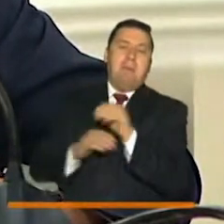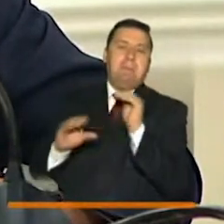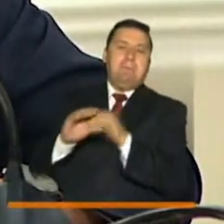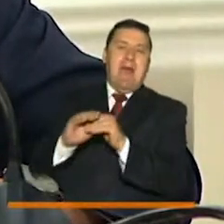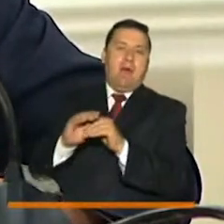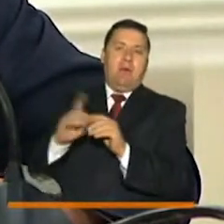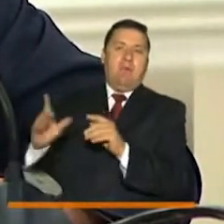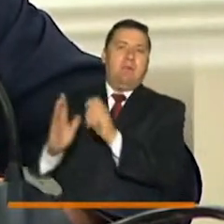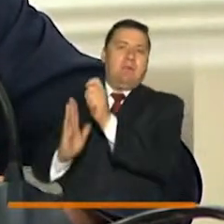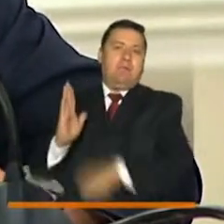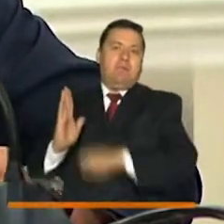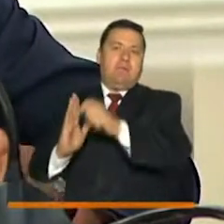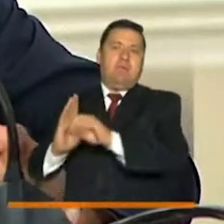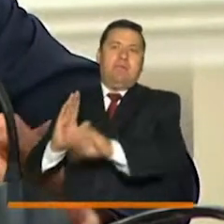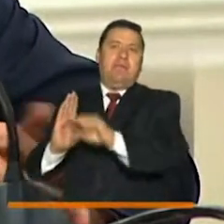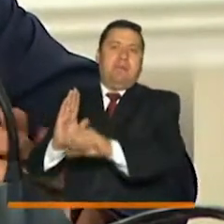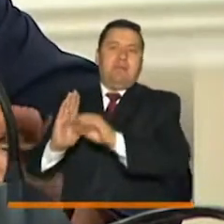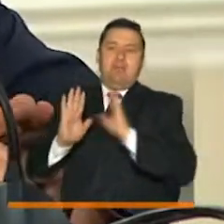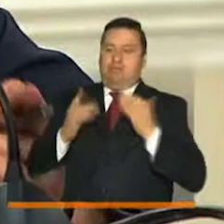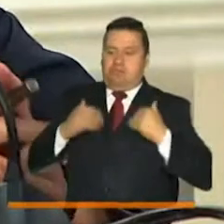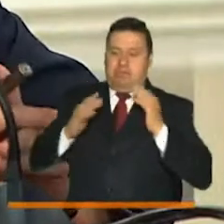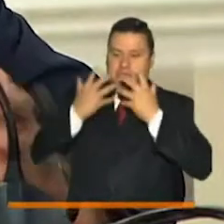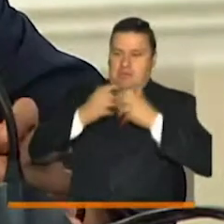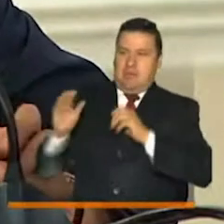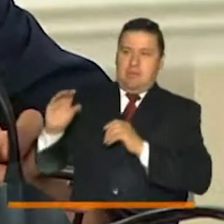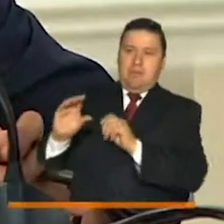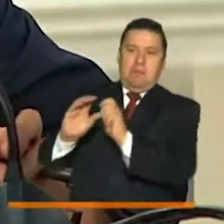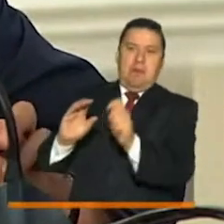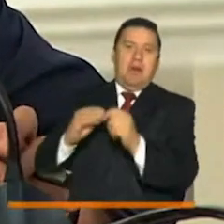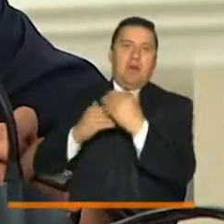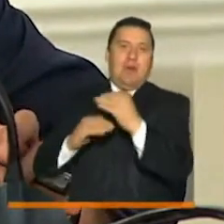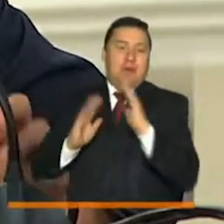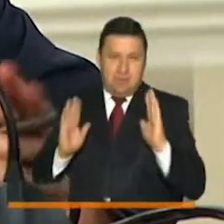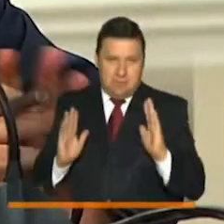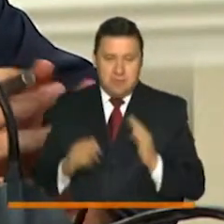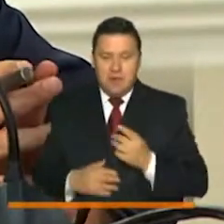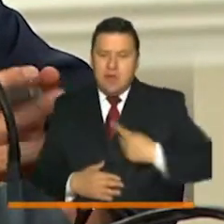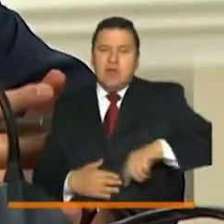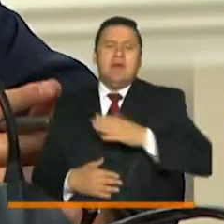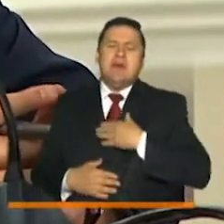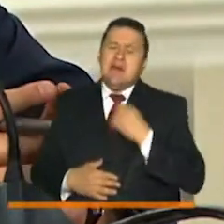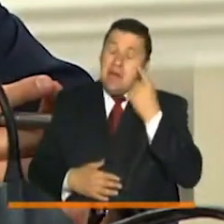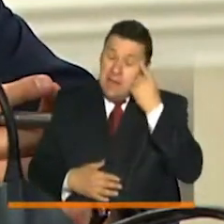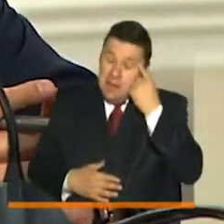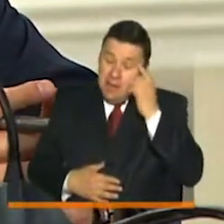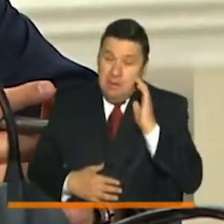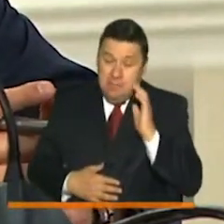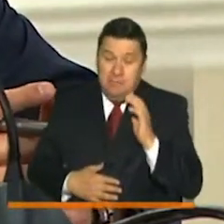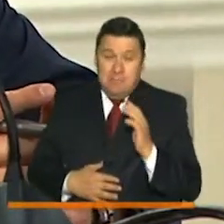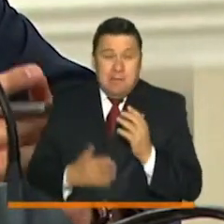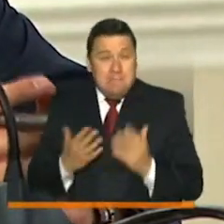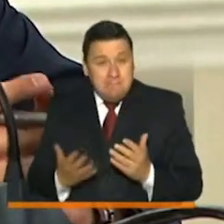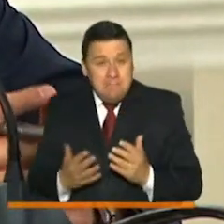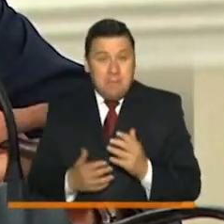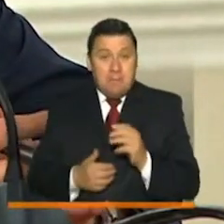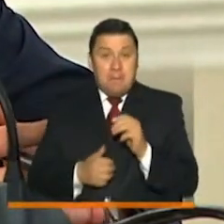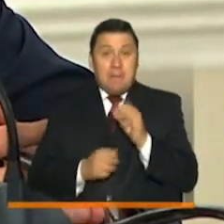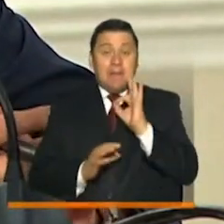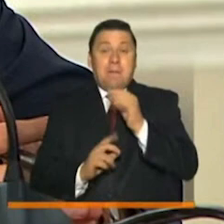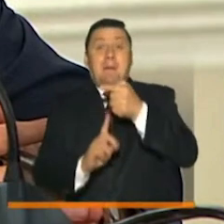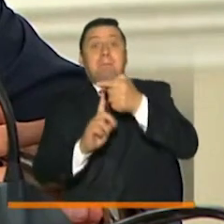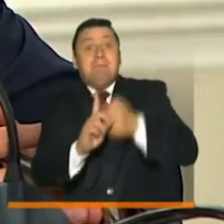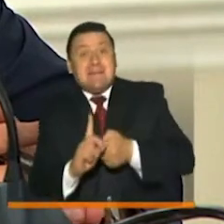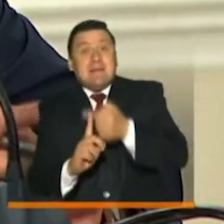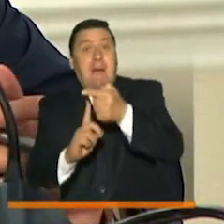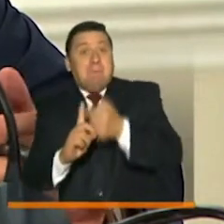empleador directamente para que él pague sus salarios, presidente. Nosotros consideramos que cada mes